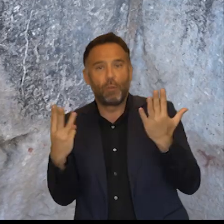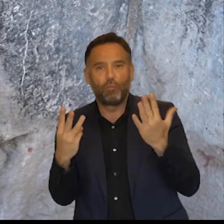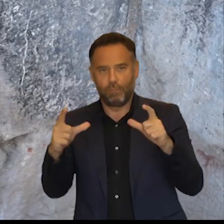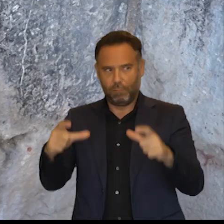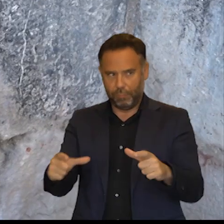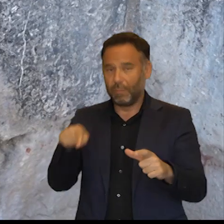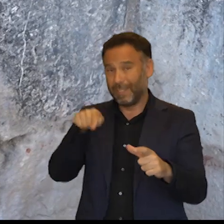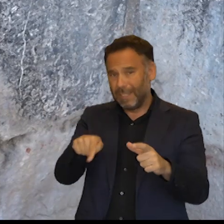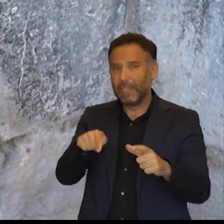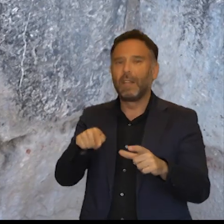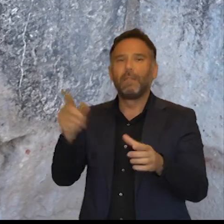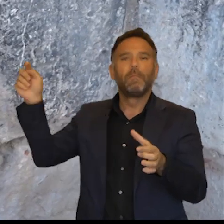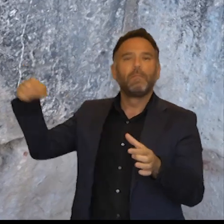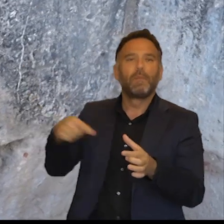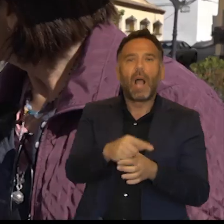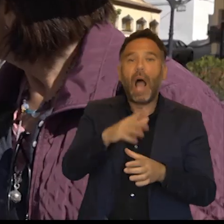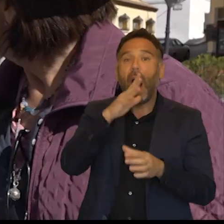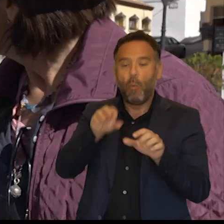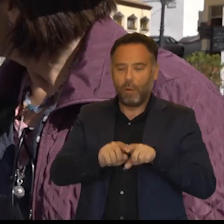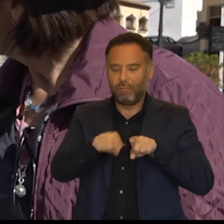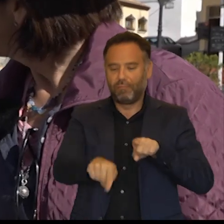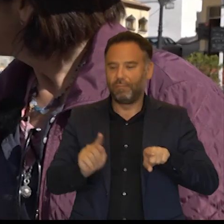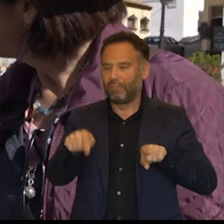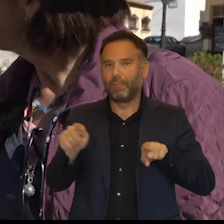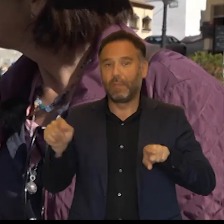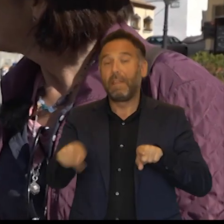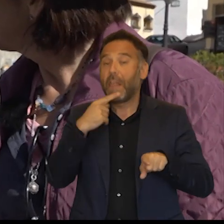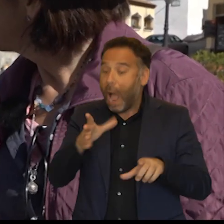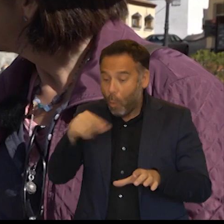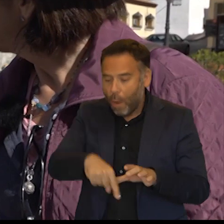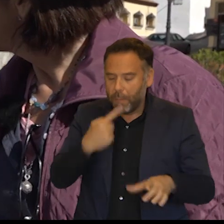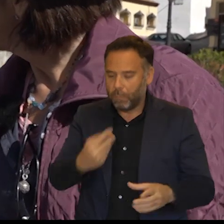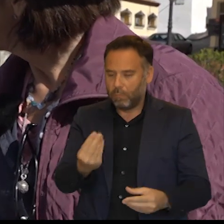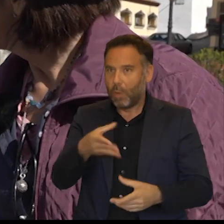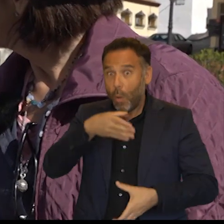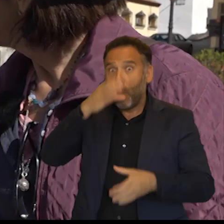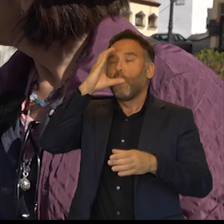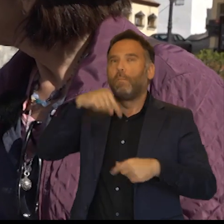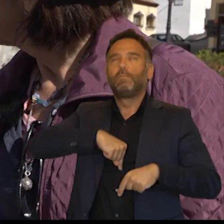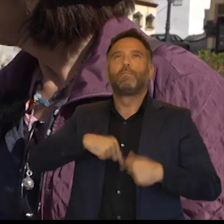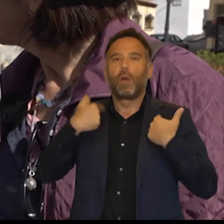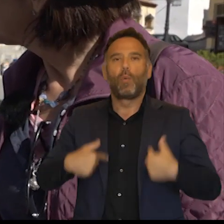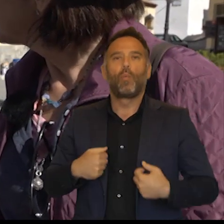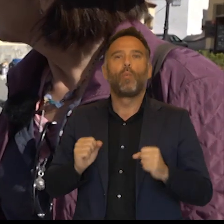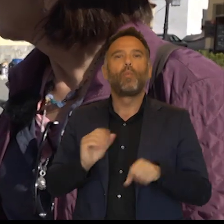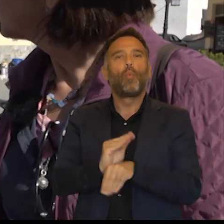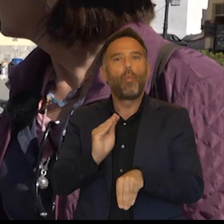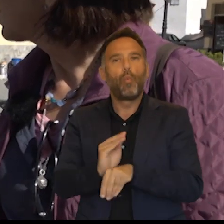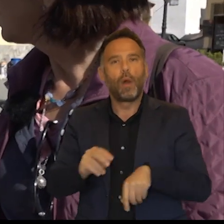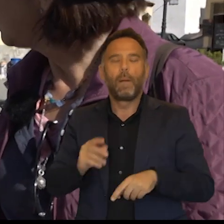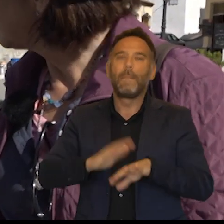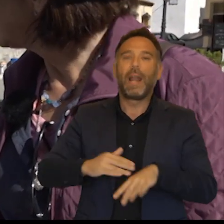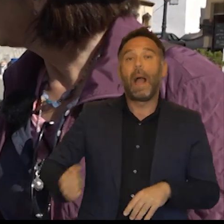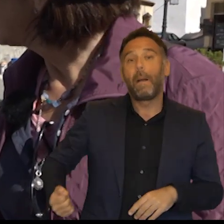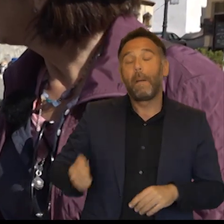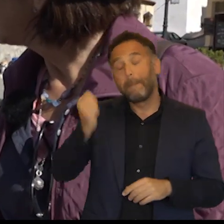le atribuían al agua que emanaba de aquí, de sus caños, unas propiedades curativas. Unas propiedades curativas que era que sanaba el mal de la piedra del riñón.